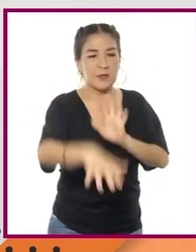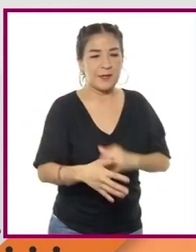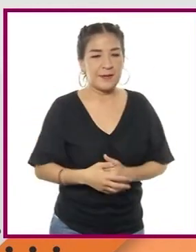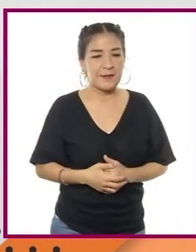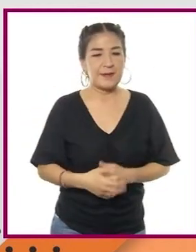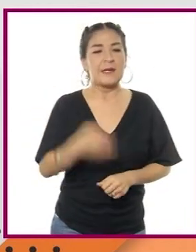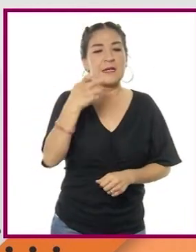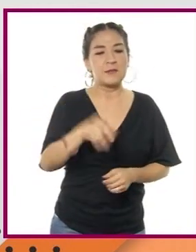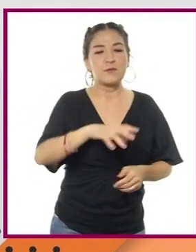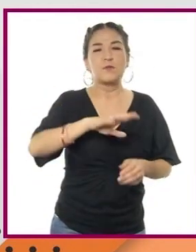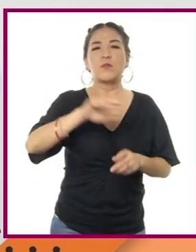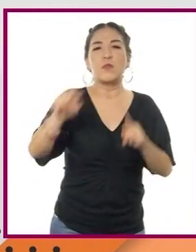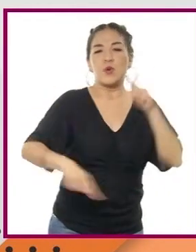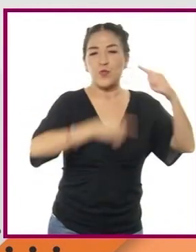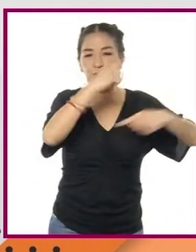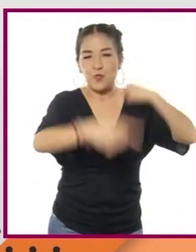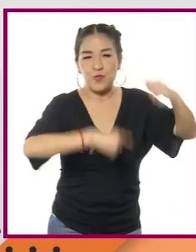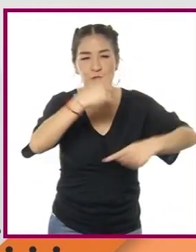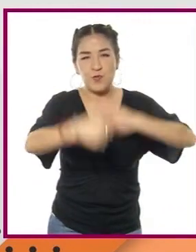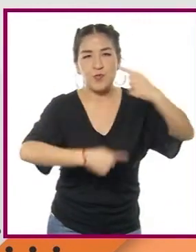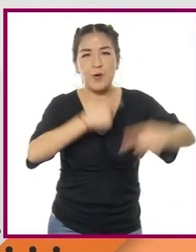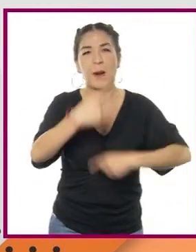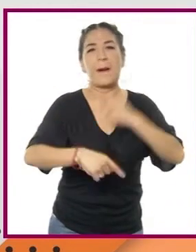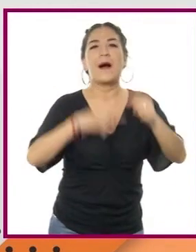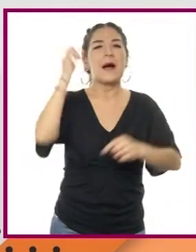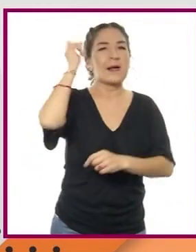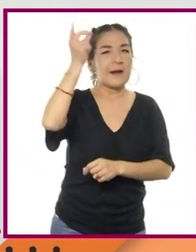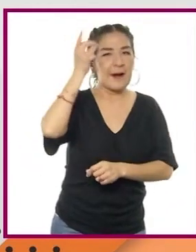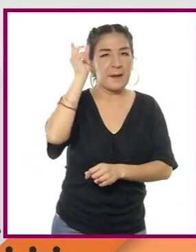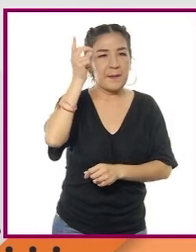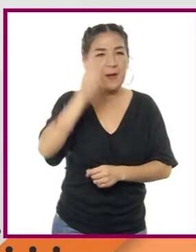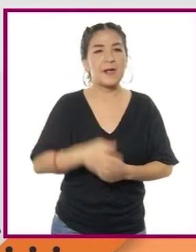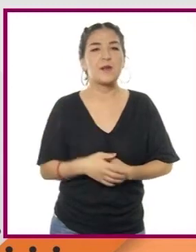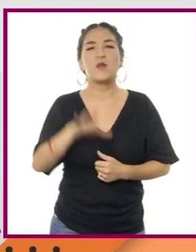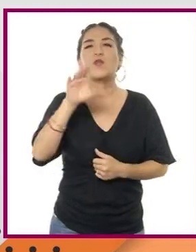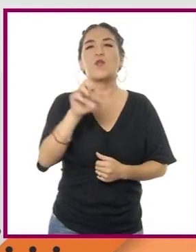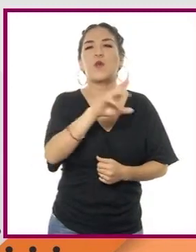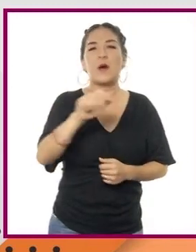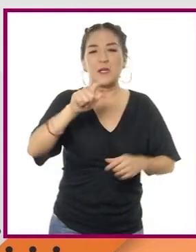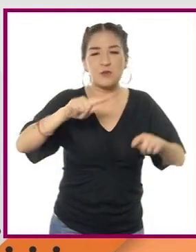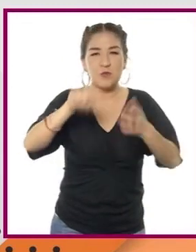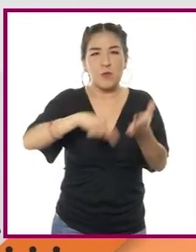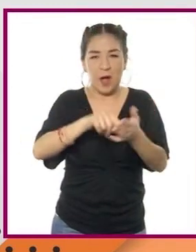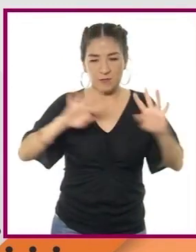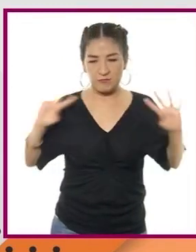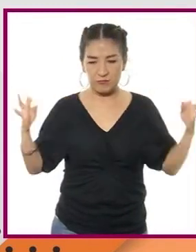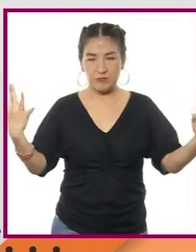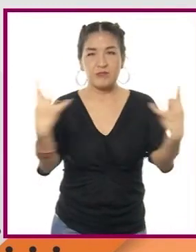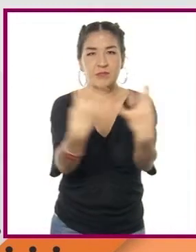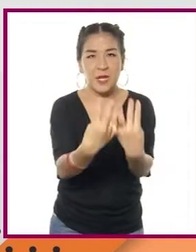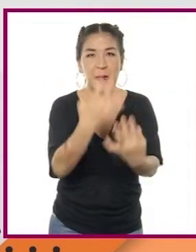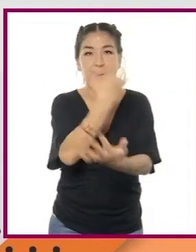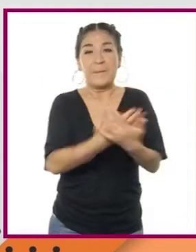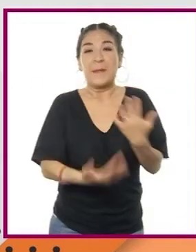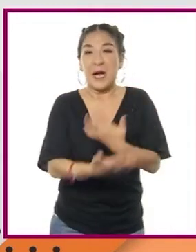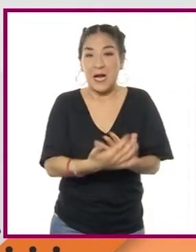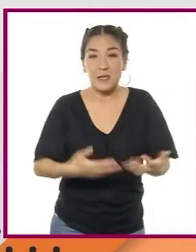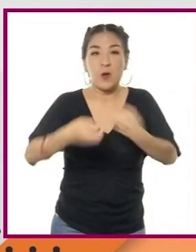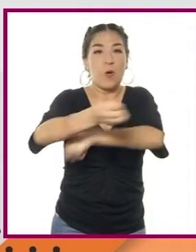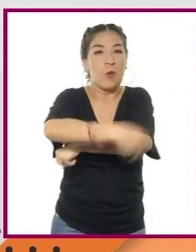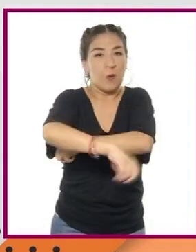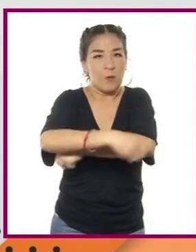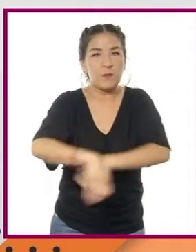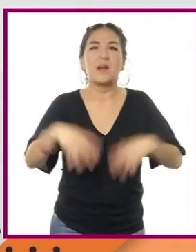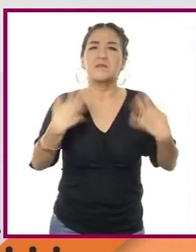graneros, molinos, establos, caballerizas, corrales, ingenios, obrajes y talleres